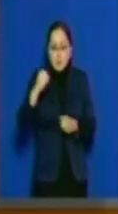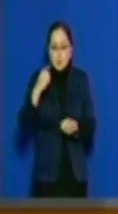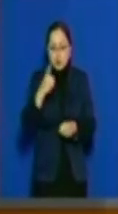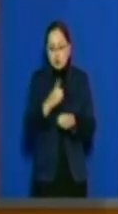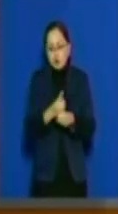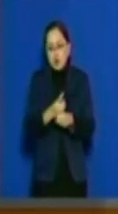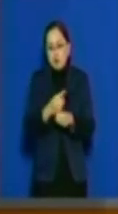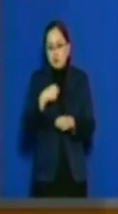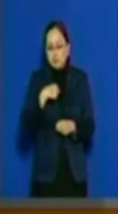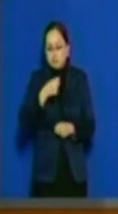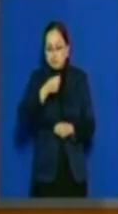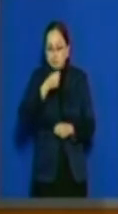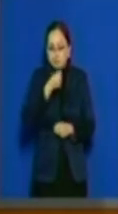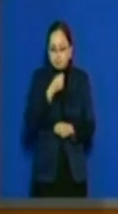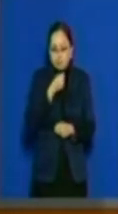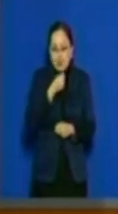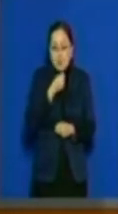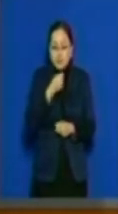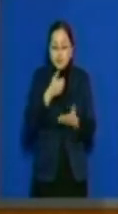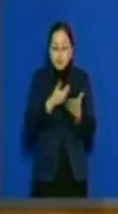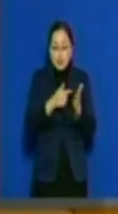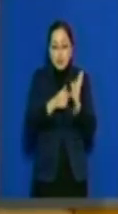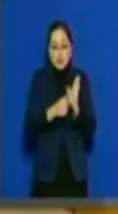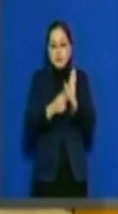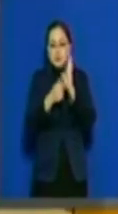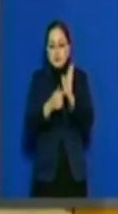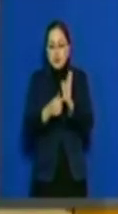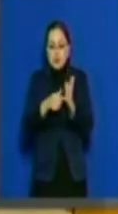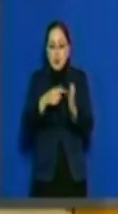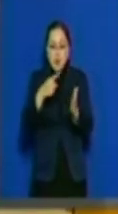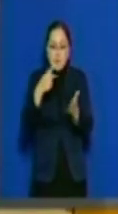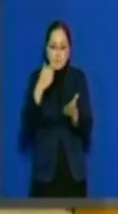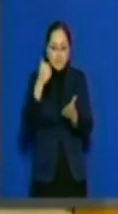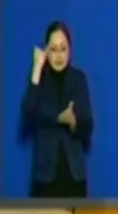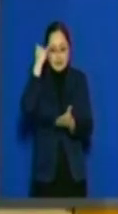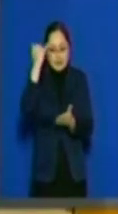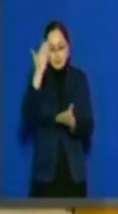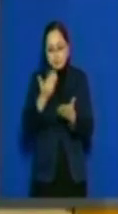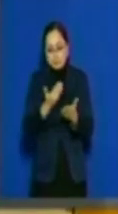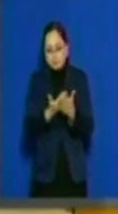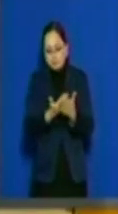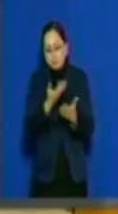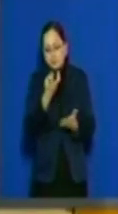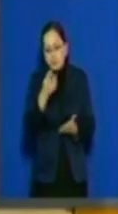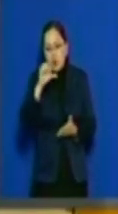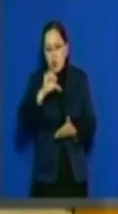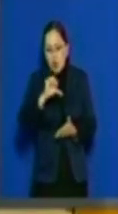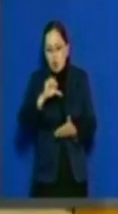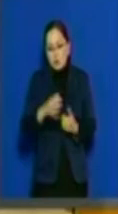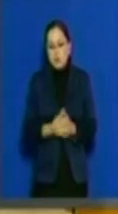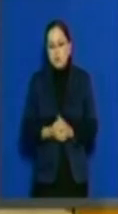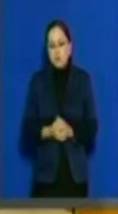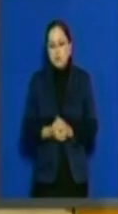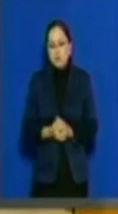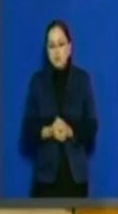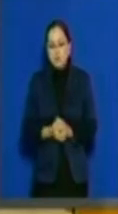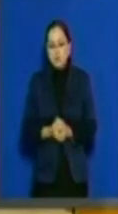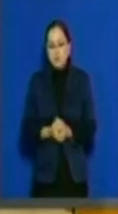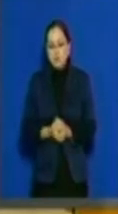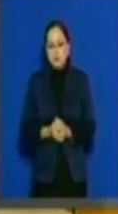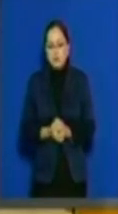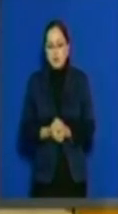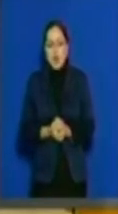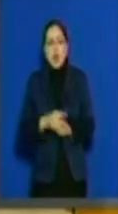de hacer la presentación de esta iniciativa en esta tribuna el día de hoy, sabiendo de